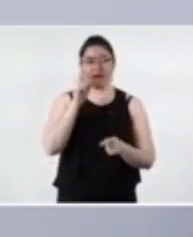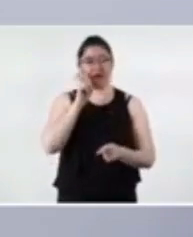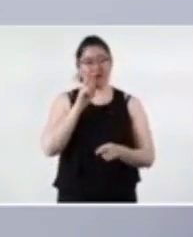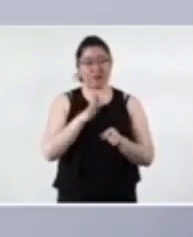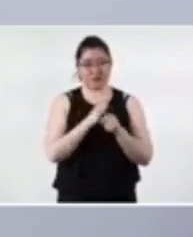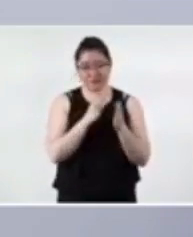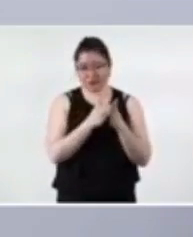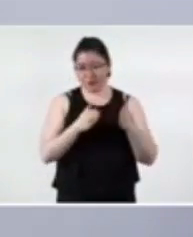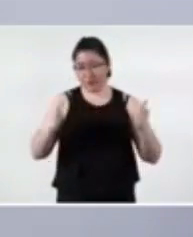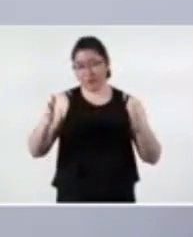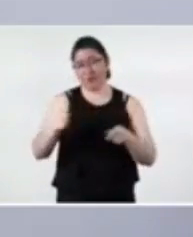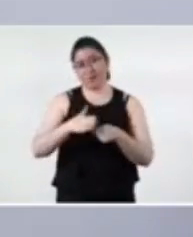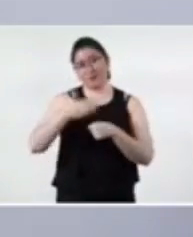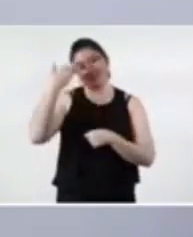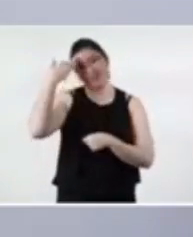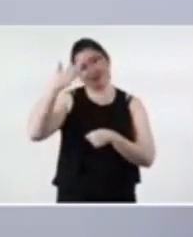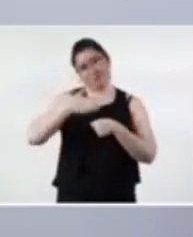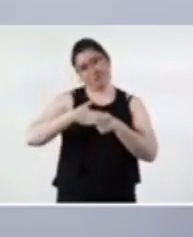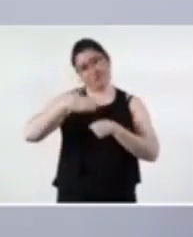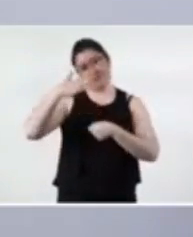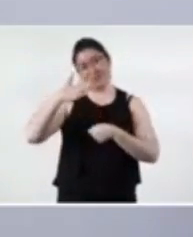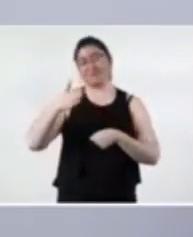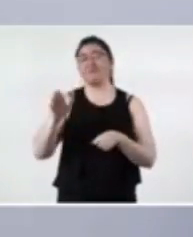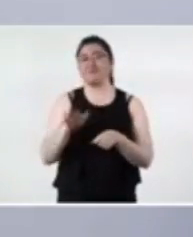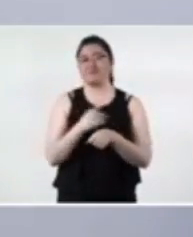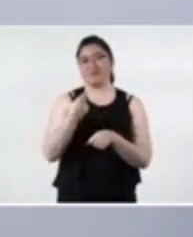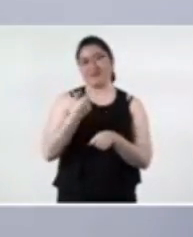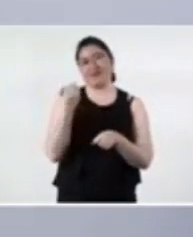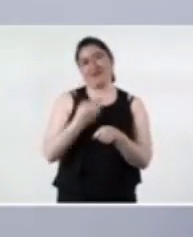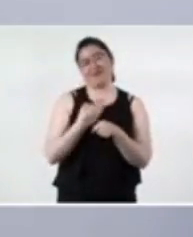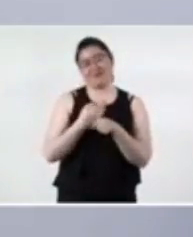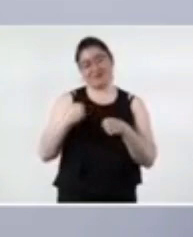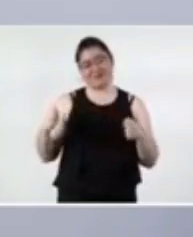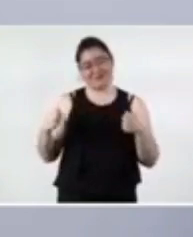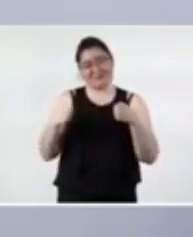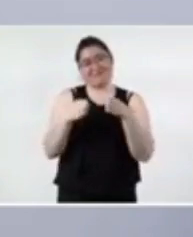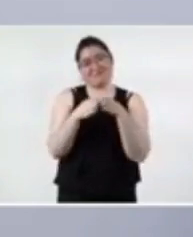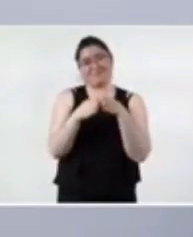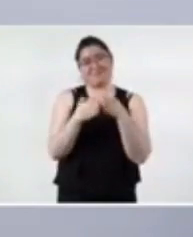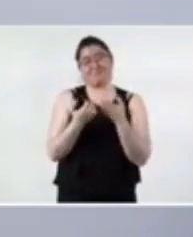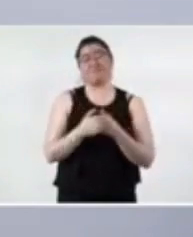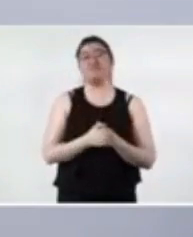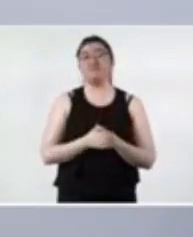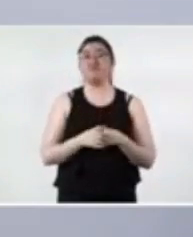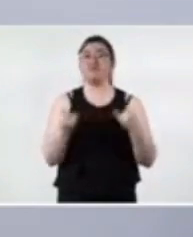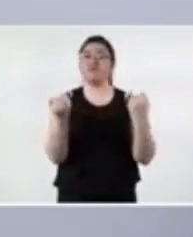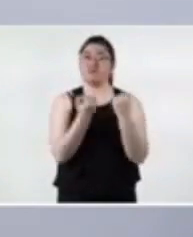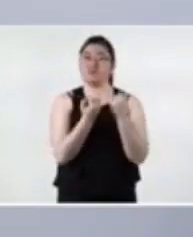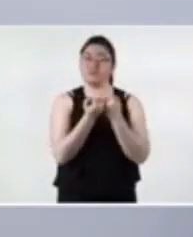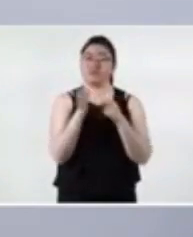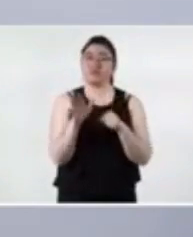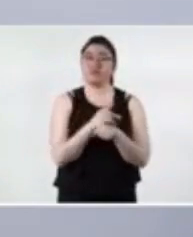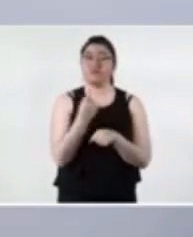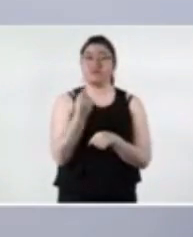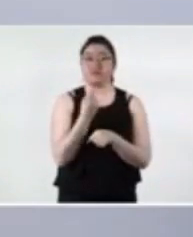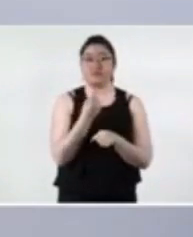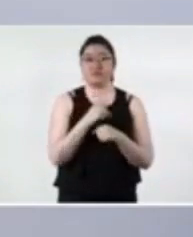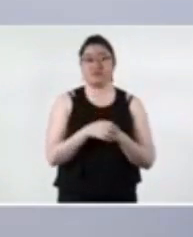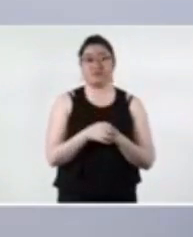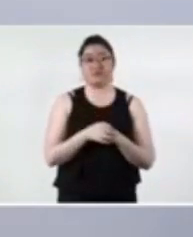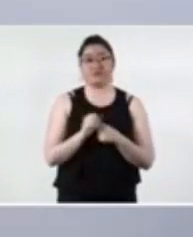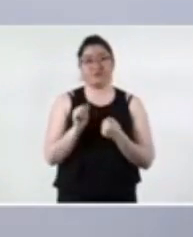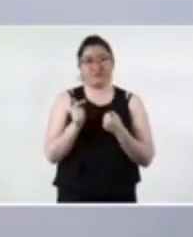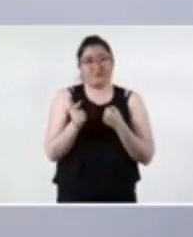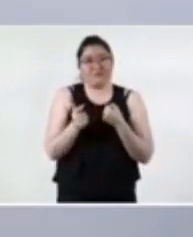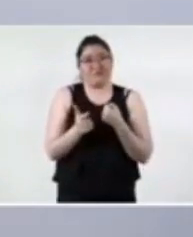de plazos, pues por la emergencia sanitaria, ¿no? Y también porque hubo cierto retraso